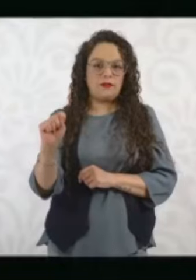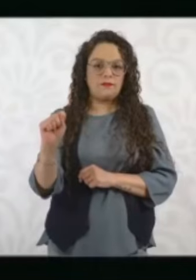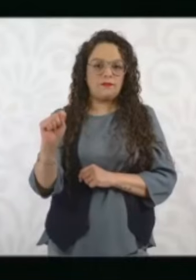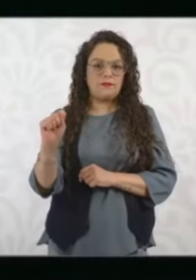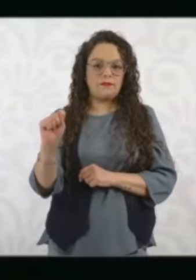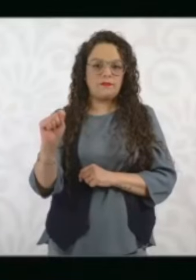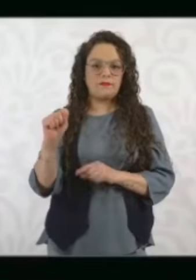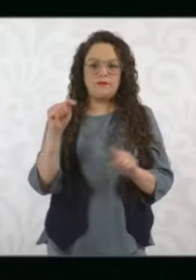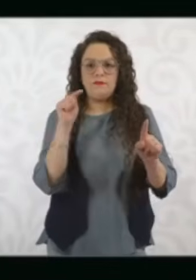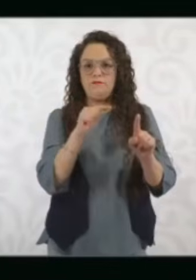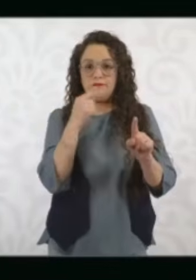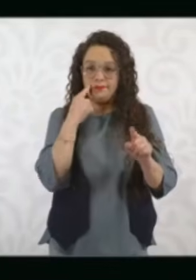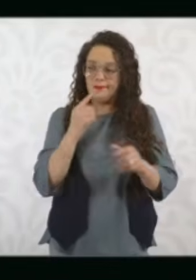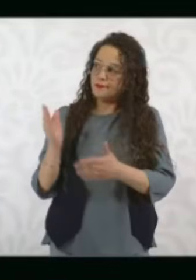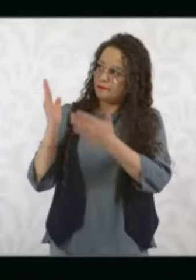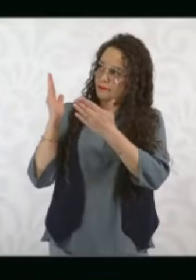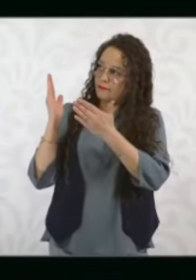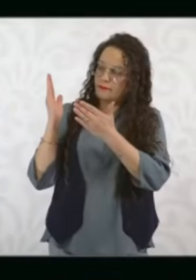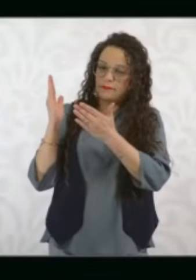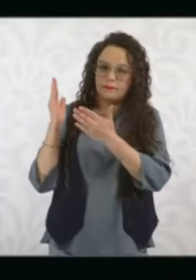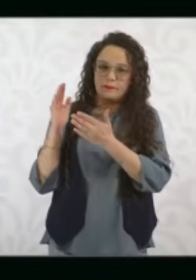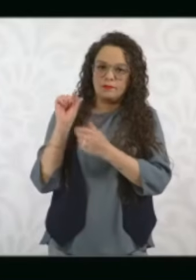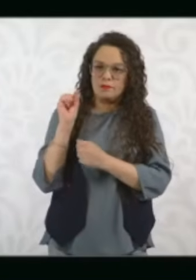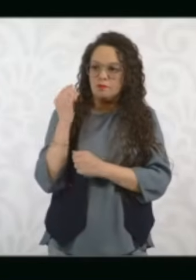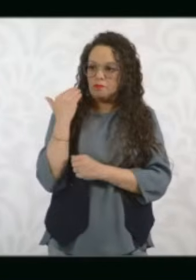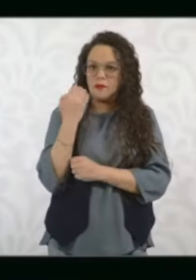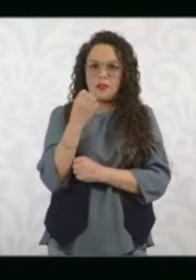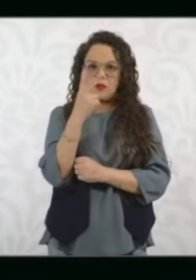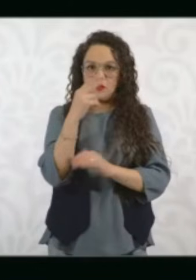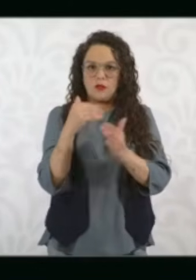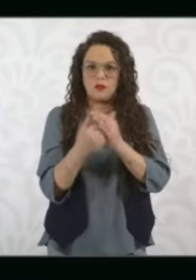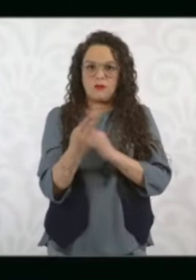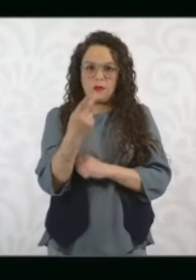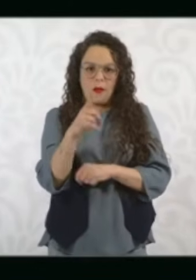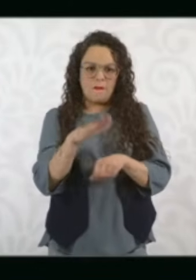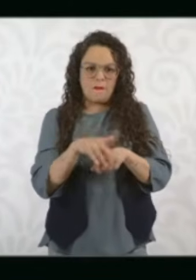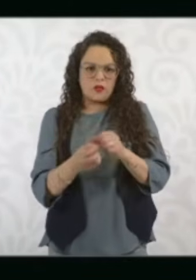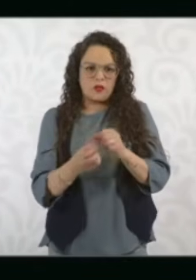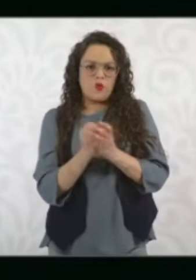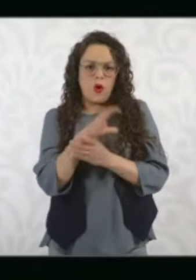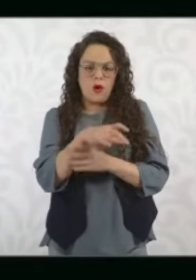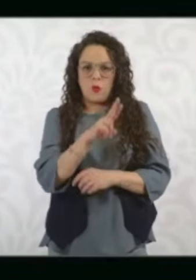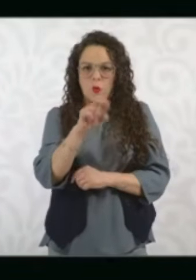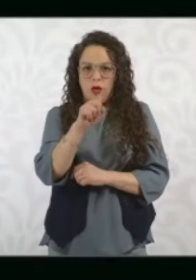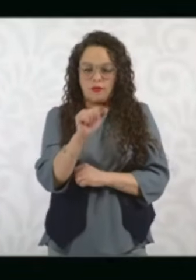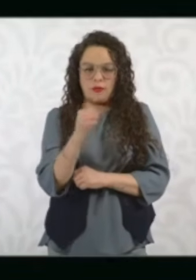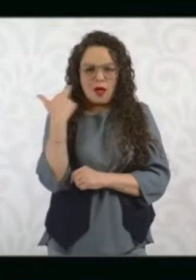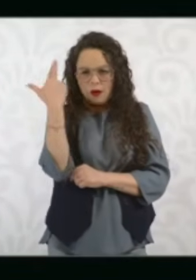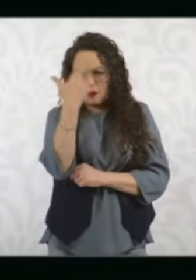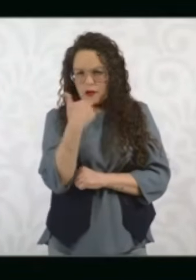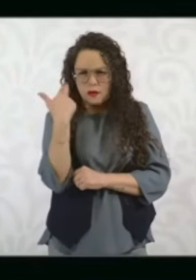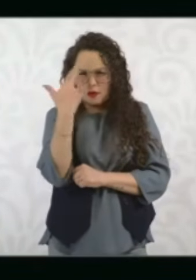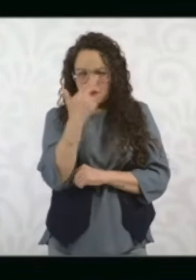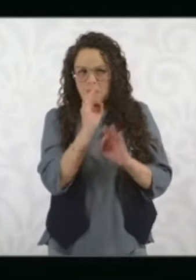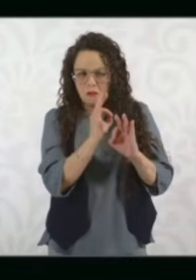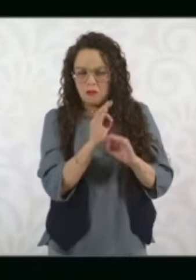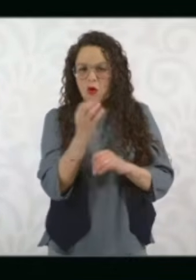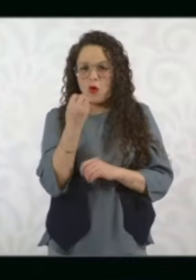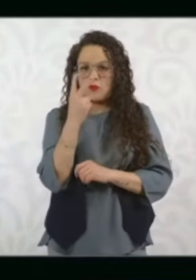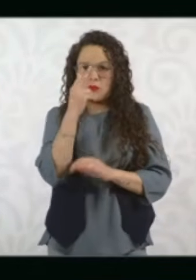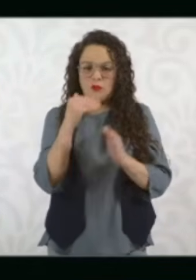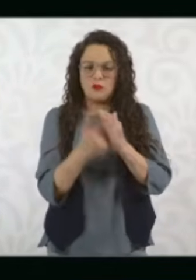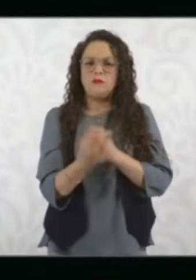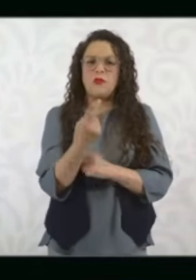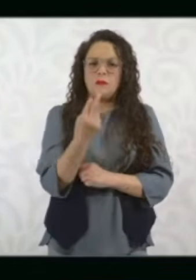Esta es una cuenta más nueva, de enero de 2025, verificada en octubre de